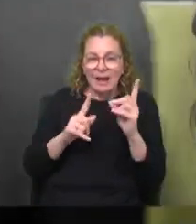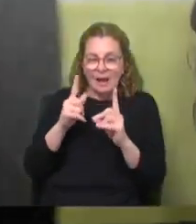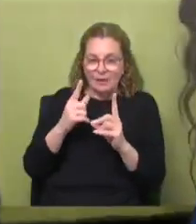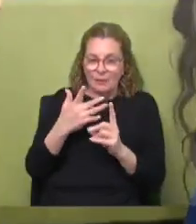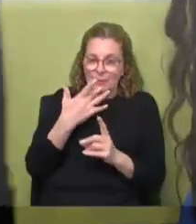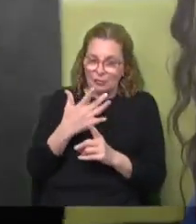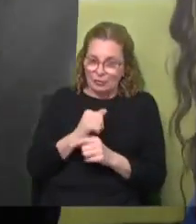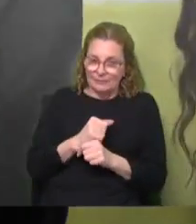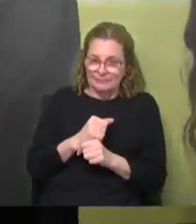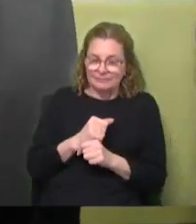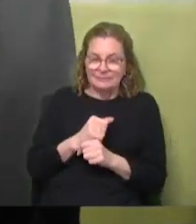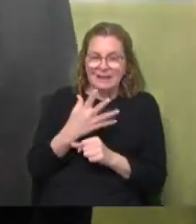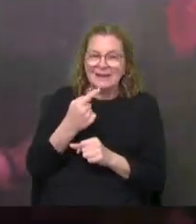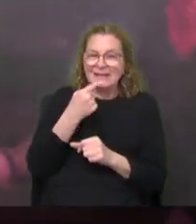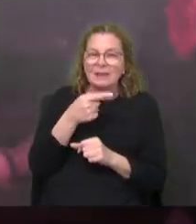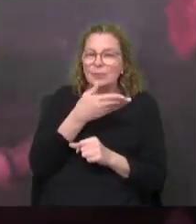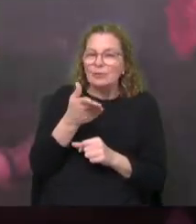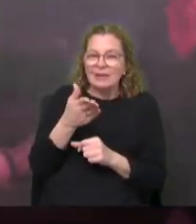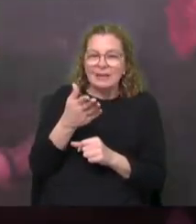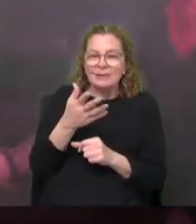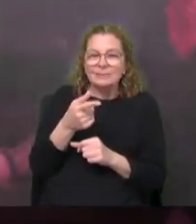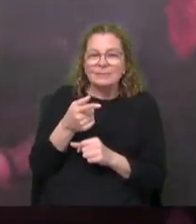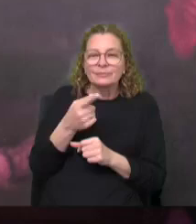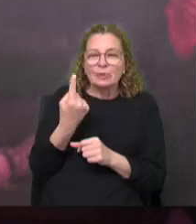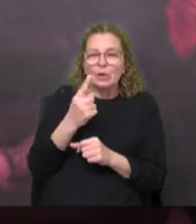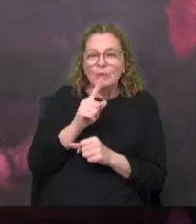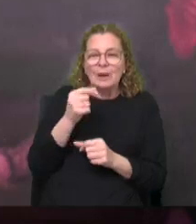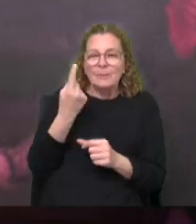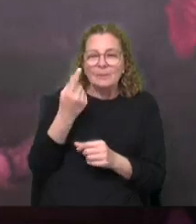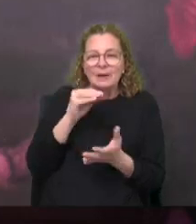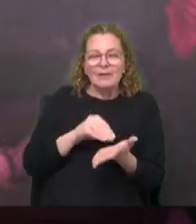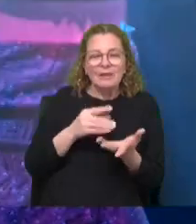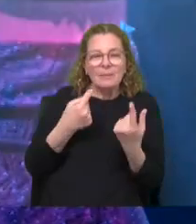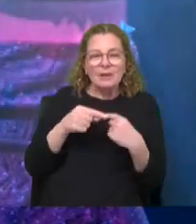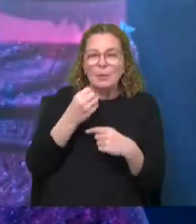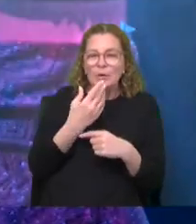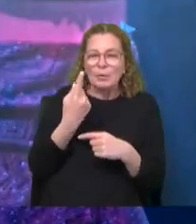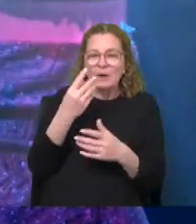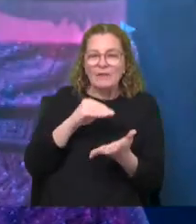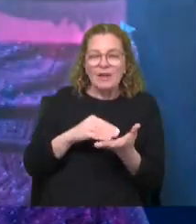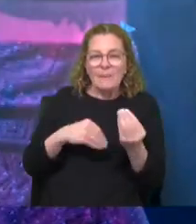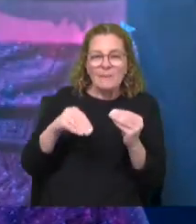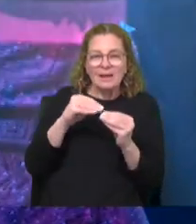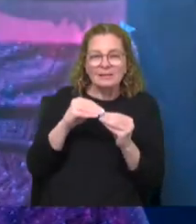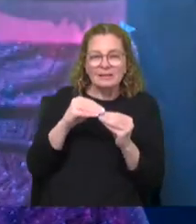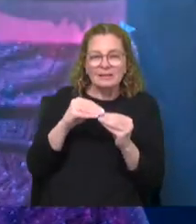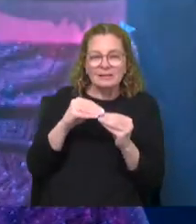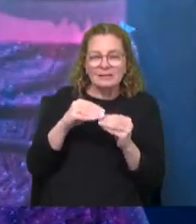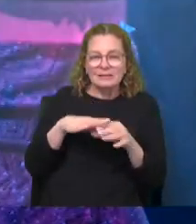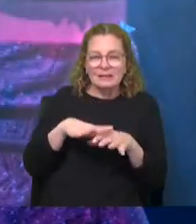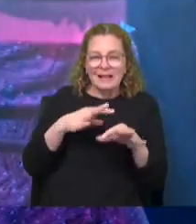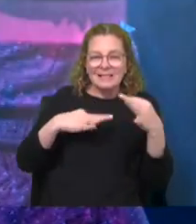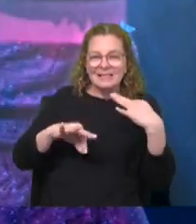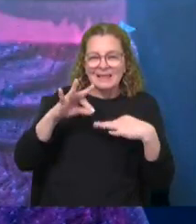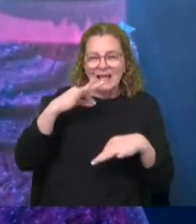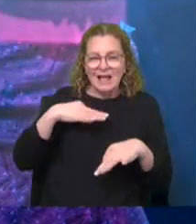¿no? ¿Qué significa para ustedes poder estar, bueno, no es la primera vez, pero bueno, una vez más, tomando las tablas del Teatro Solís, que es